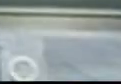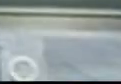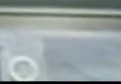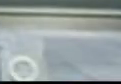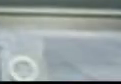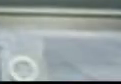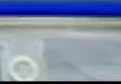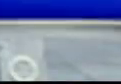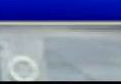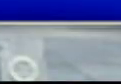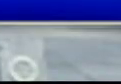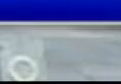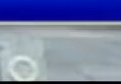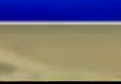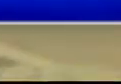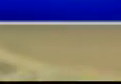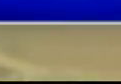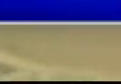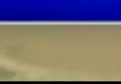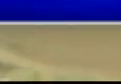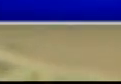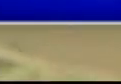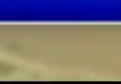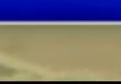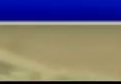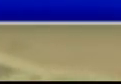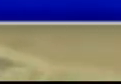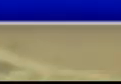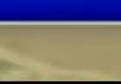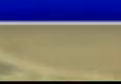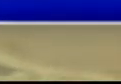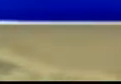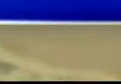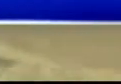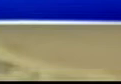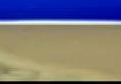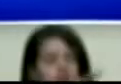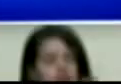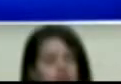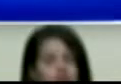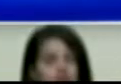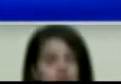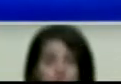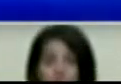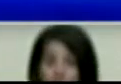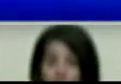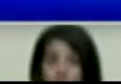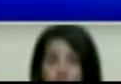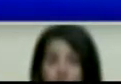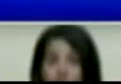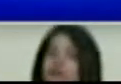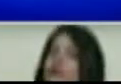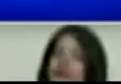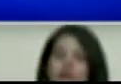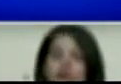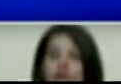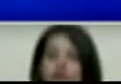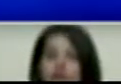en cuentas movió en Andorra aproximadamente 25 millones de dólares. Hemos decidido